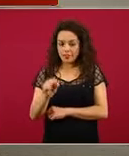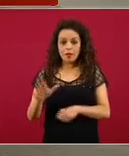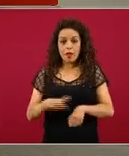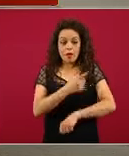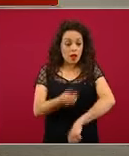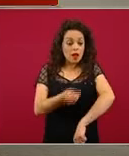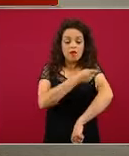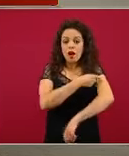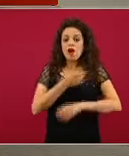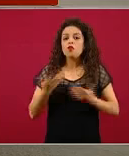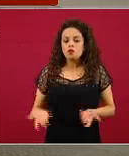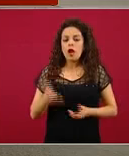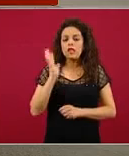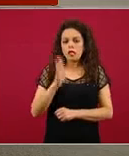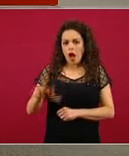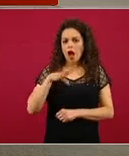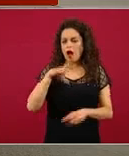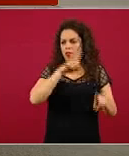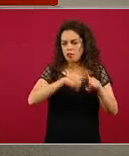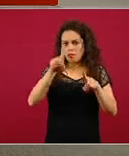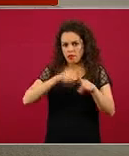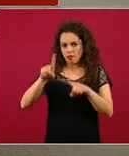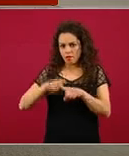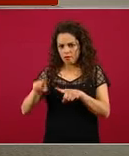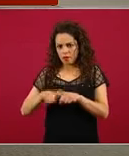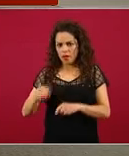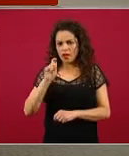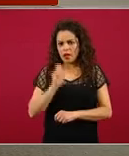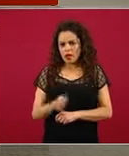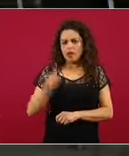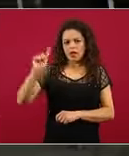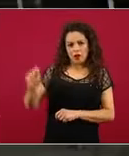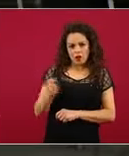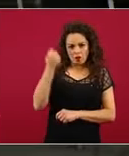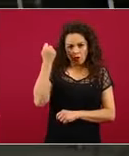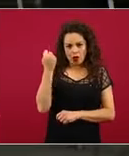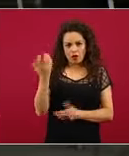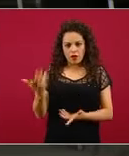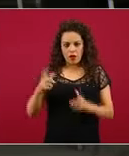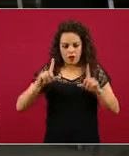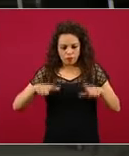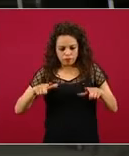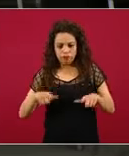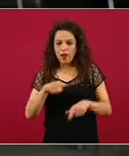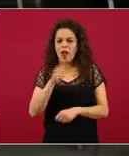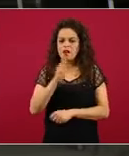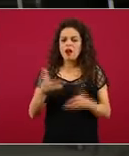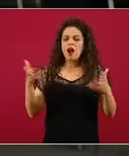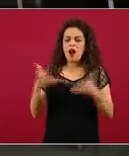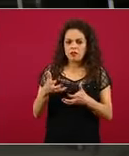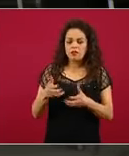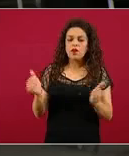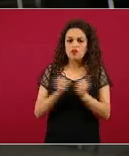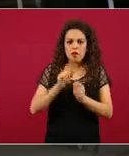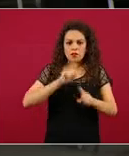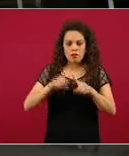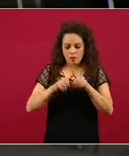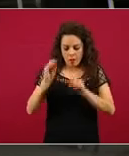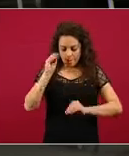hay varias plataformas tecnológicas que se han comentado, pero están hechas o de componentes del virus o